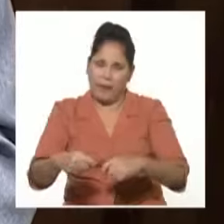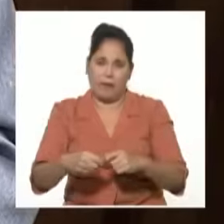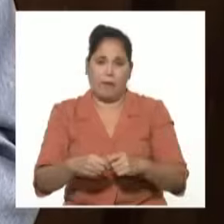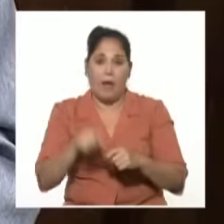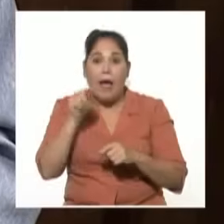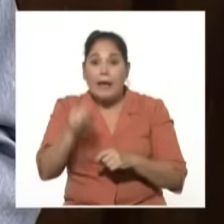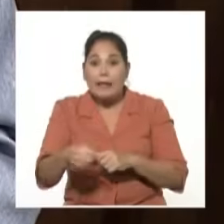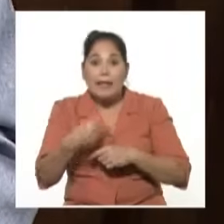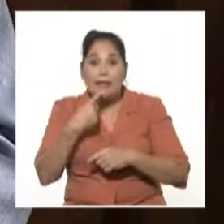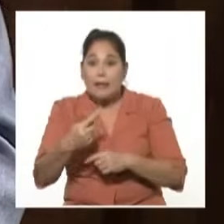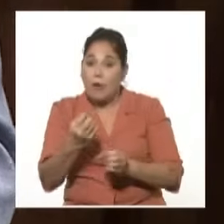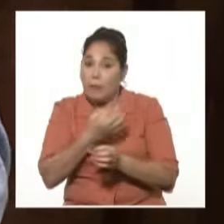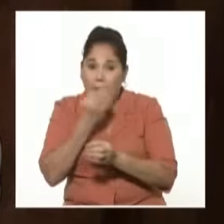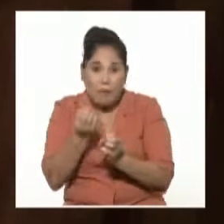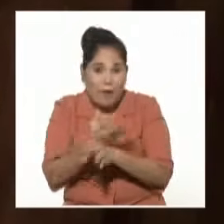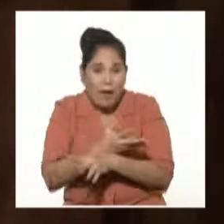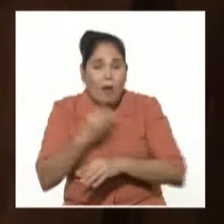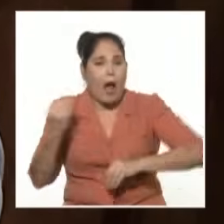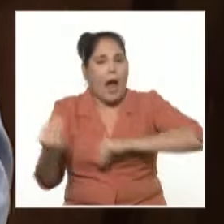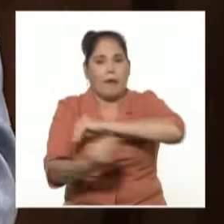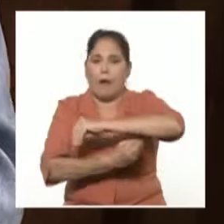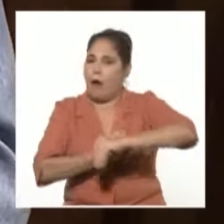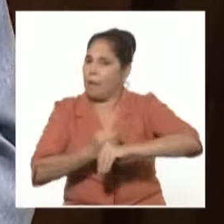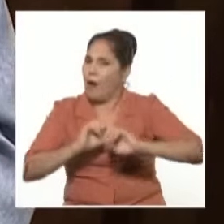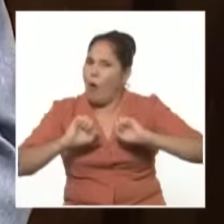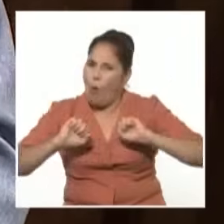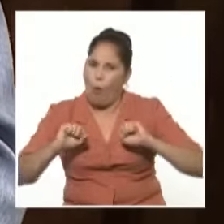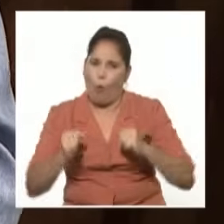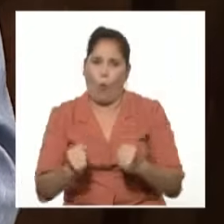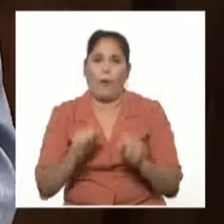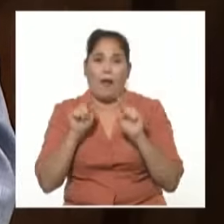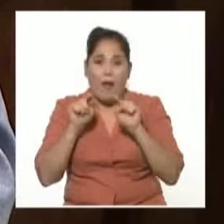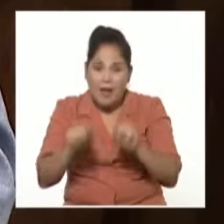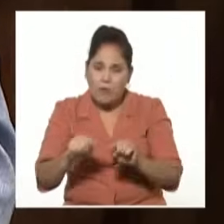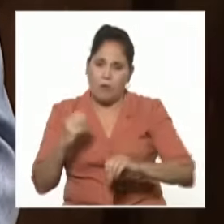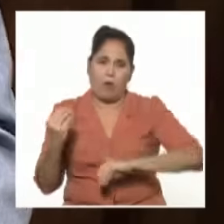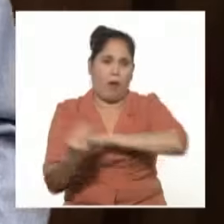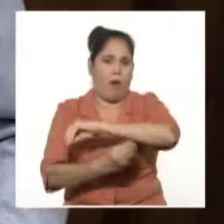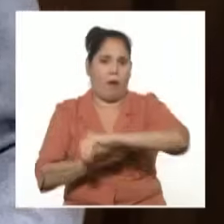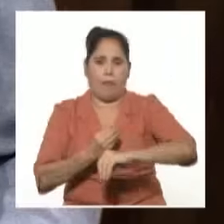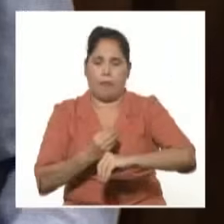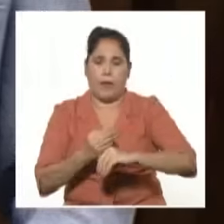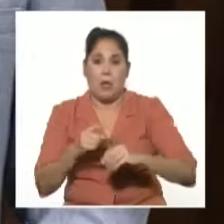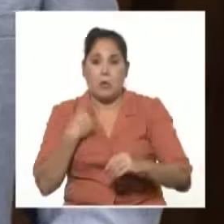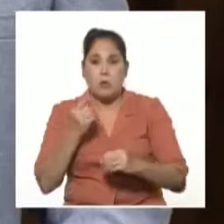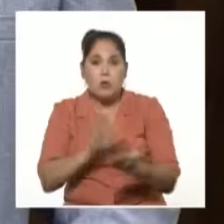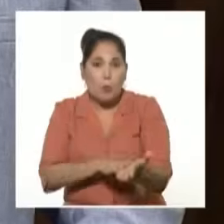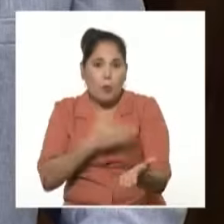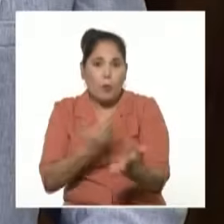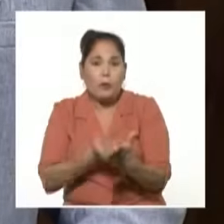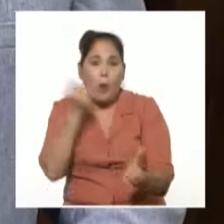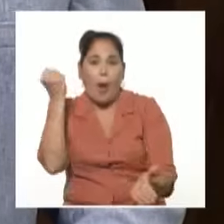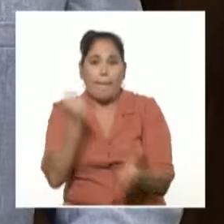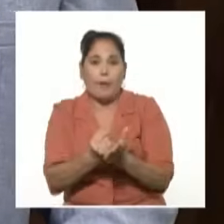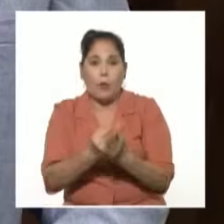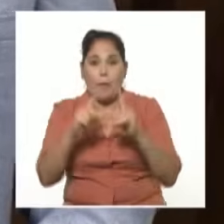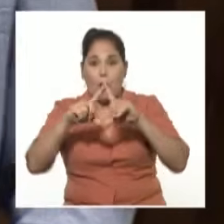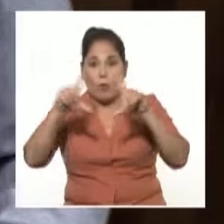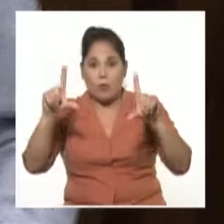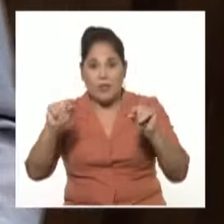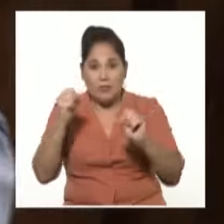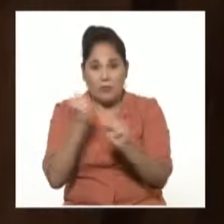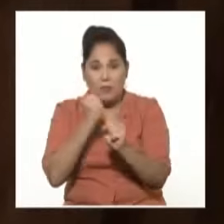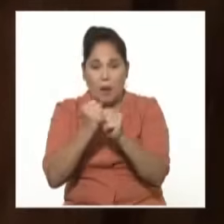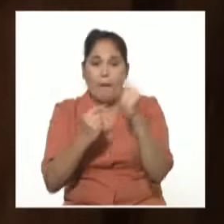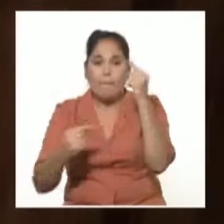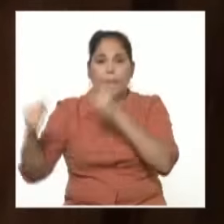se ha dicho con claridad que hay que cambiar todo lo que deba ser cambiado y se cambiará. Hemos propuesto y aprobado conceptos de trabajo,